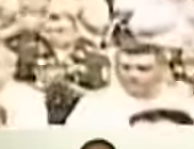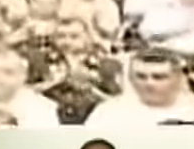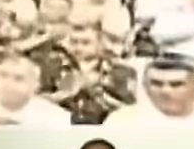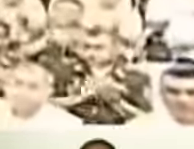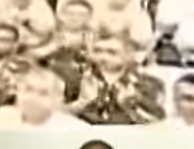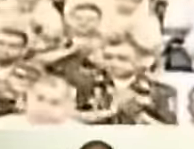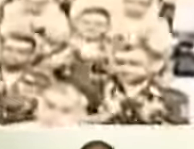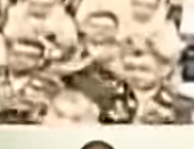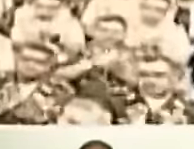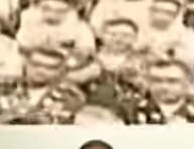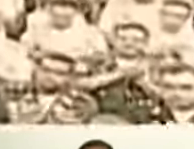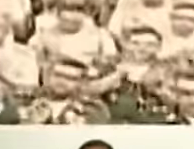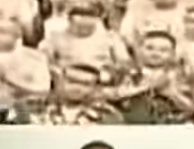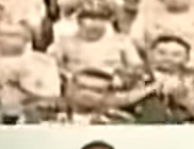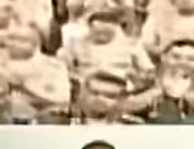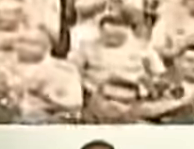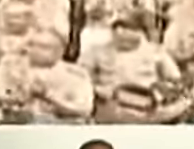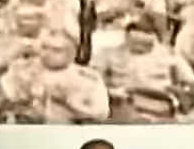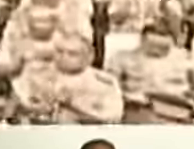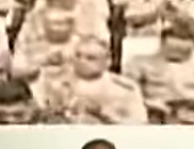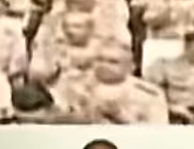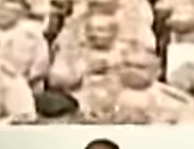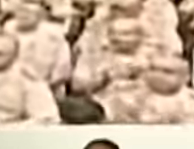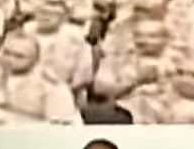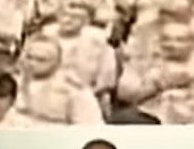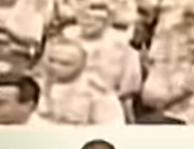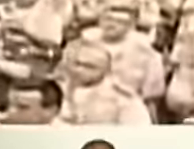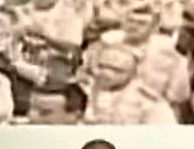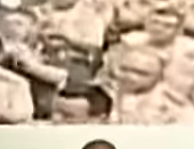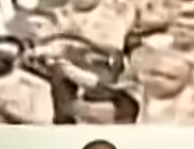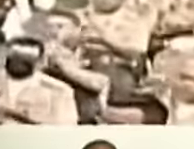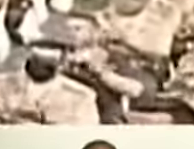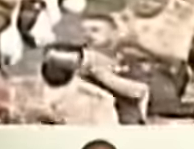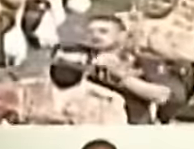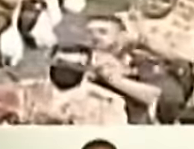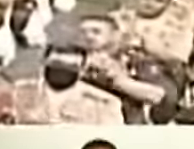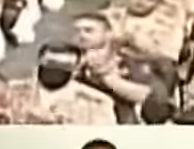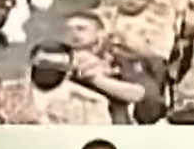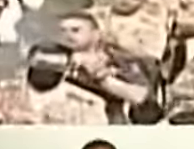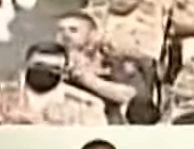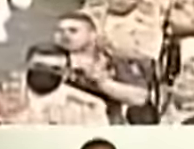un referéndum pacífico, democrático, libre.